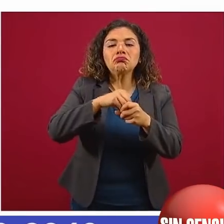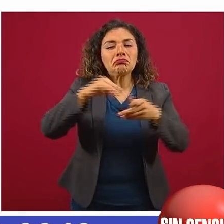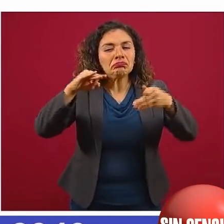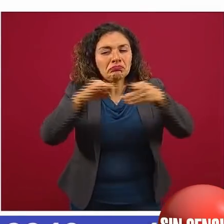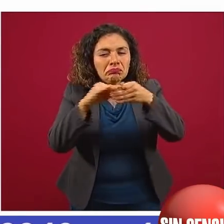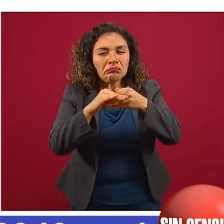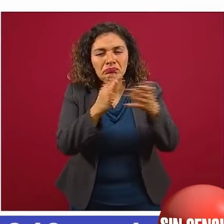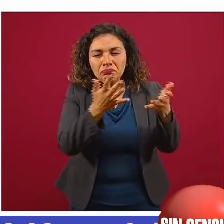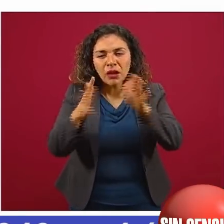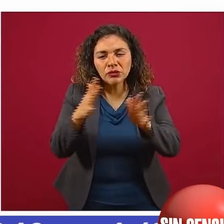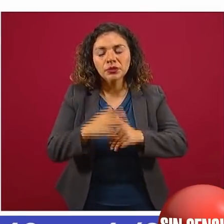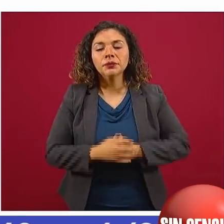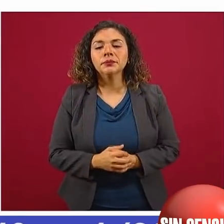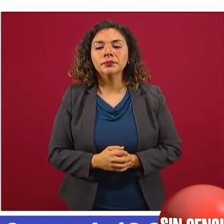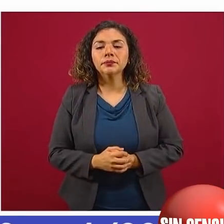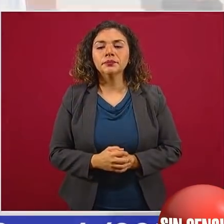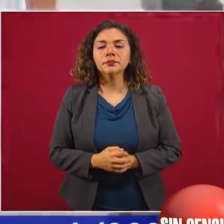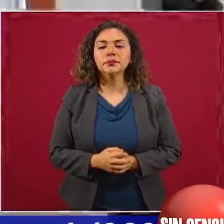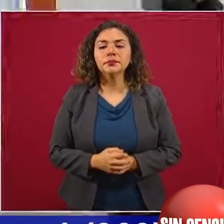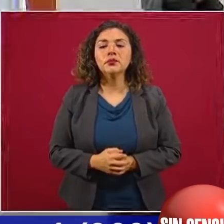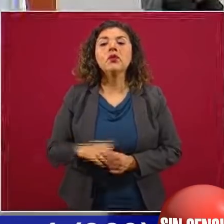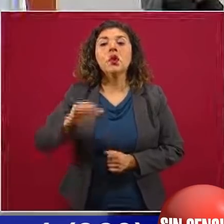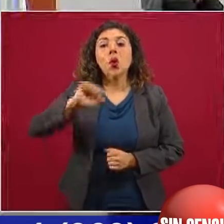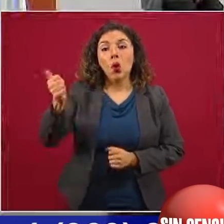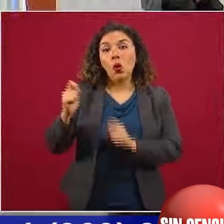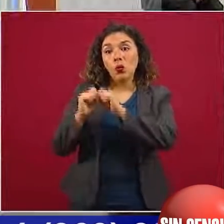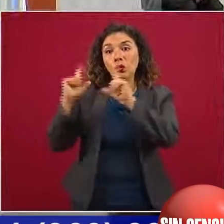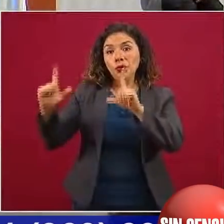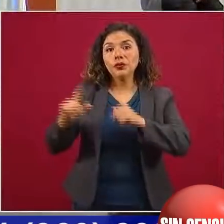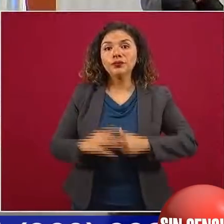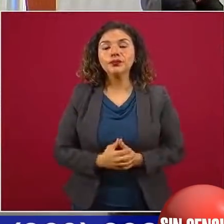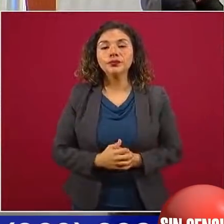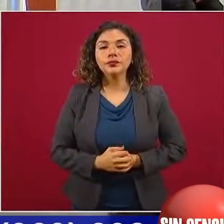estimación. Vamos a ver la siguiente.